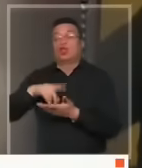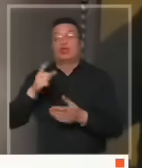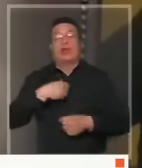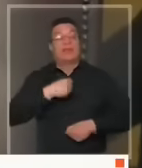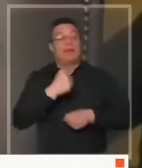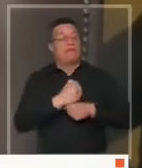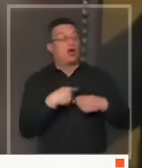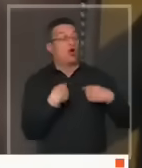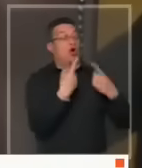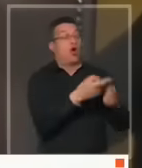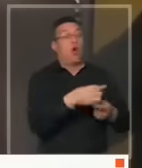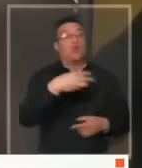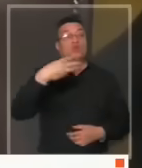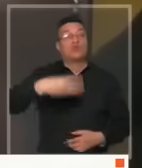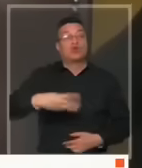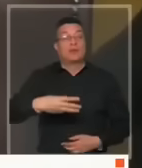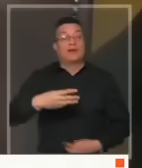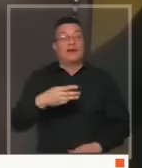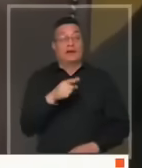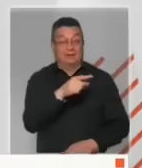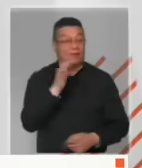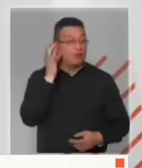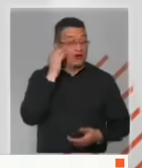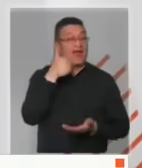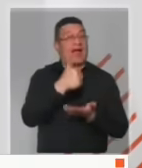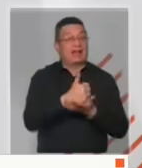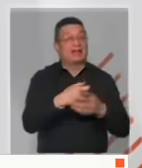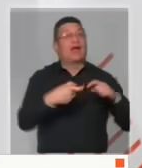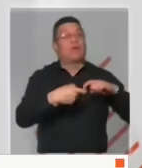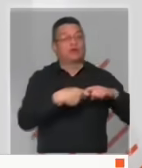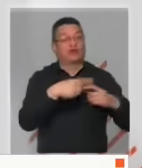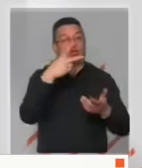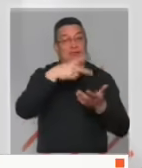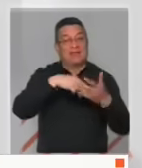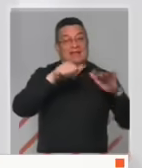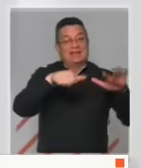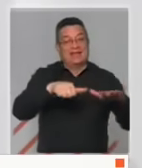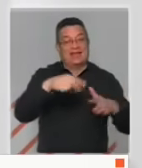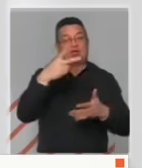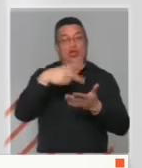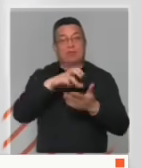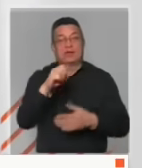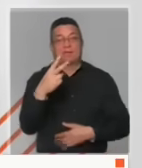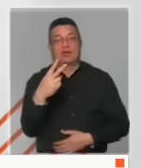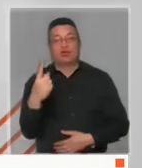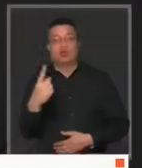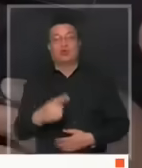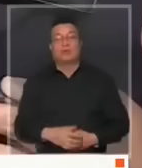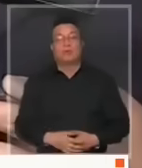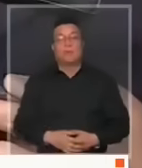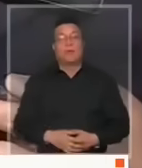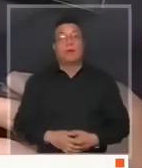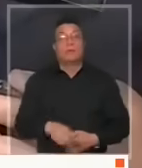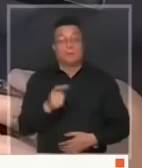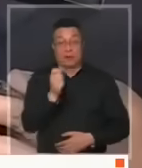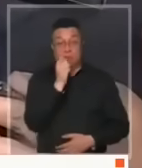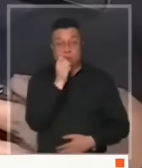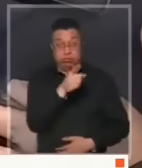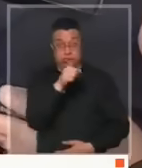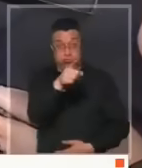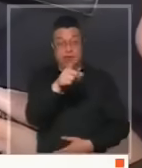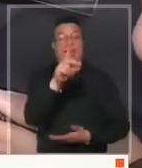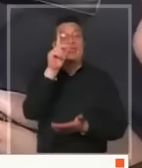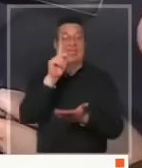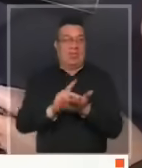la municipalidad, cuando Barriga era alcaldesa entre 2016 y 2021. El imputado en este caso es el